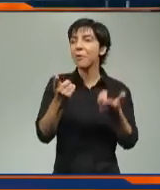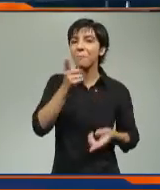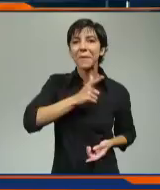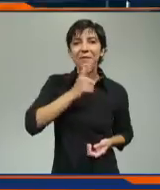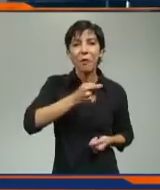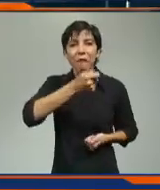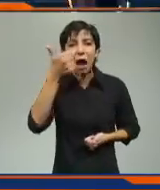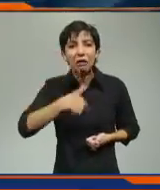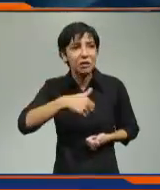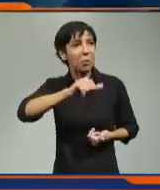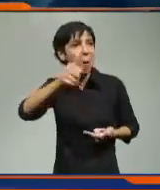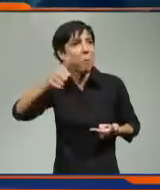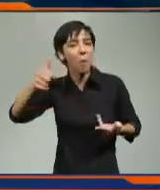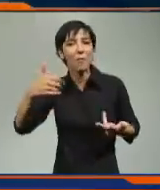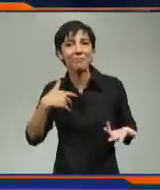¿no?